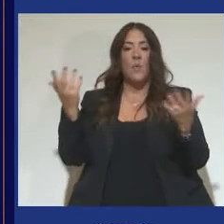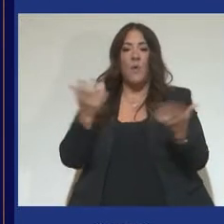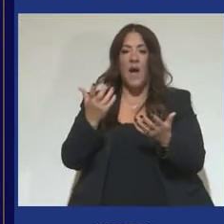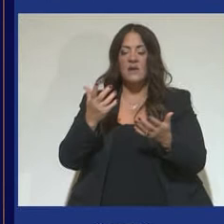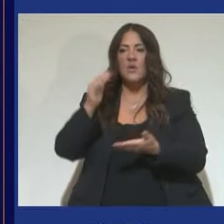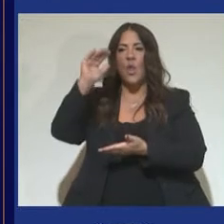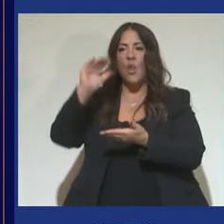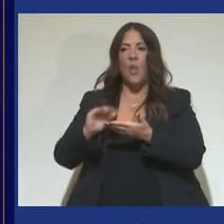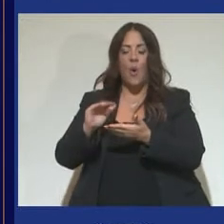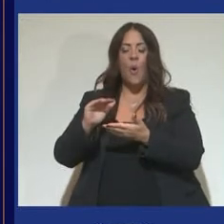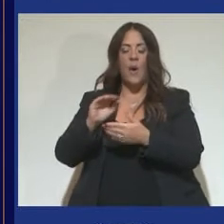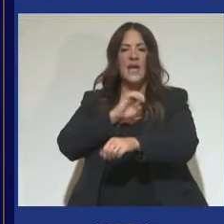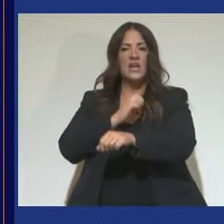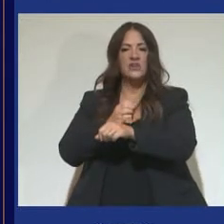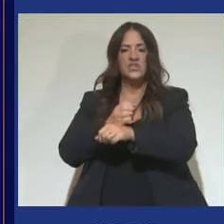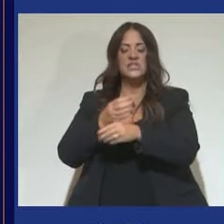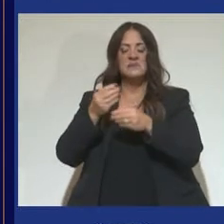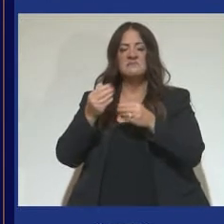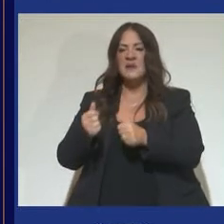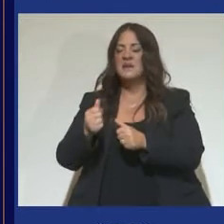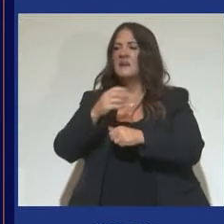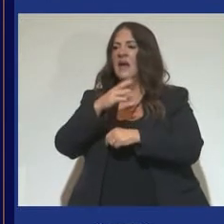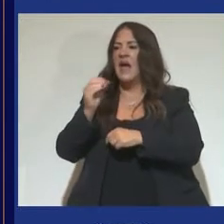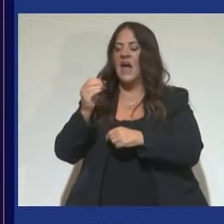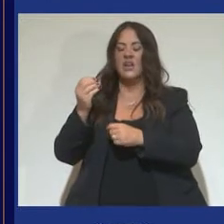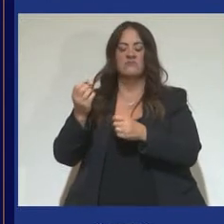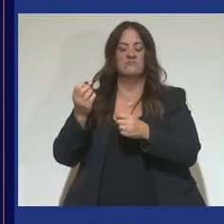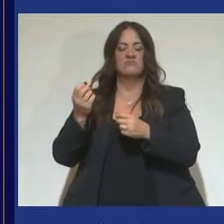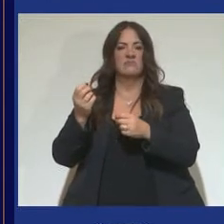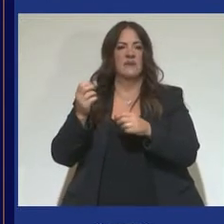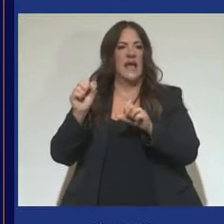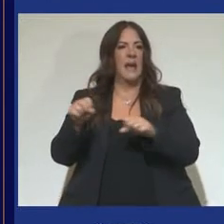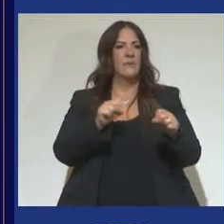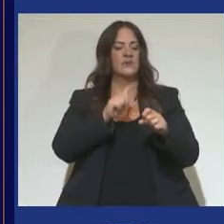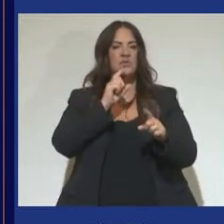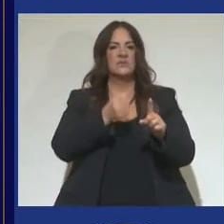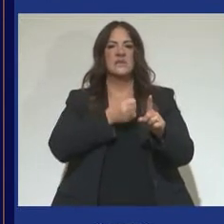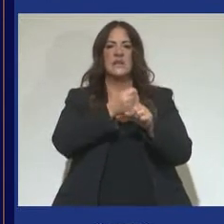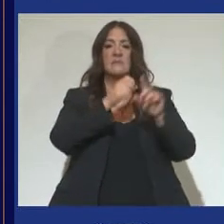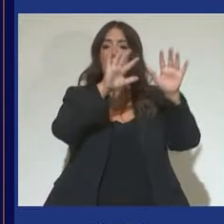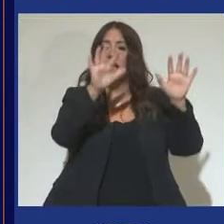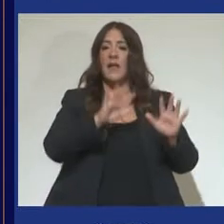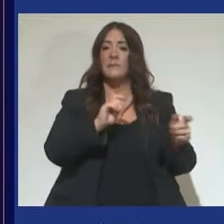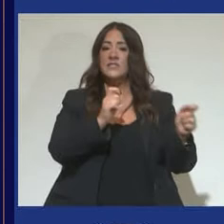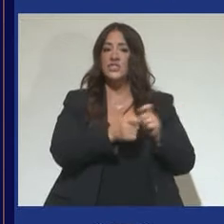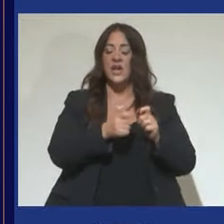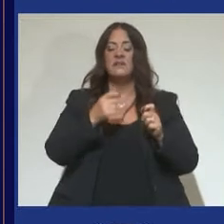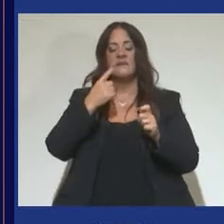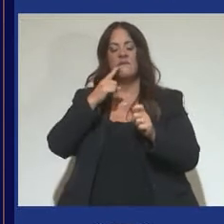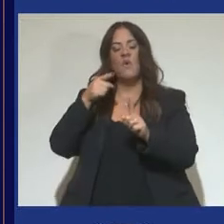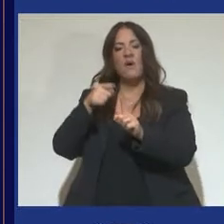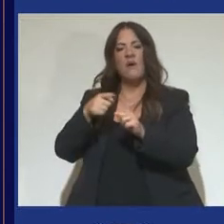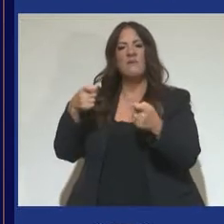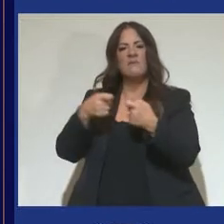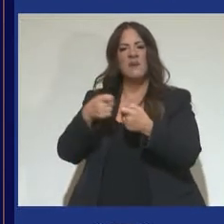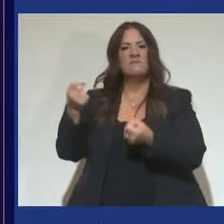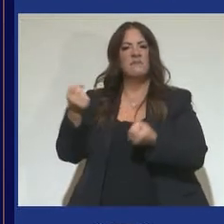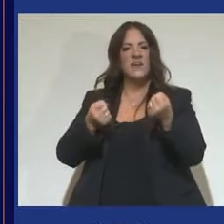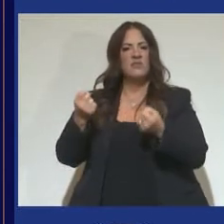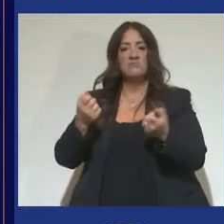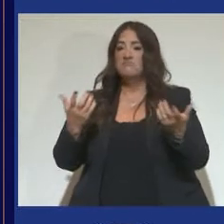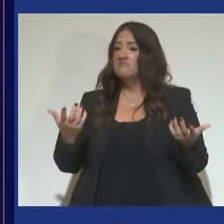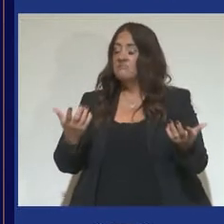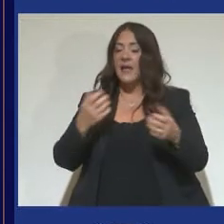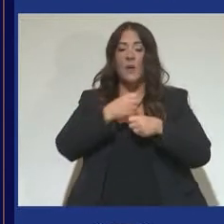crecimiento verde y crecimiento sin expulsión de gases venenosos entonces al